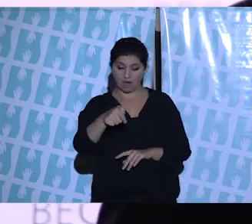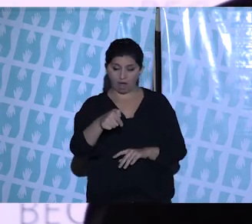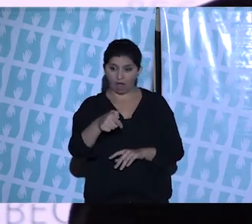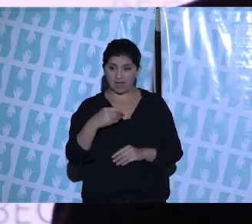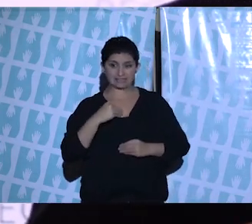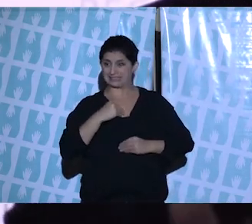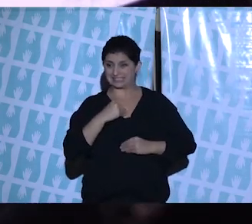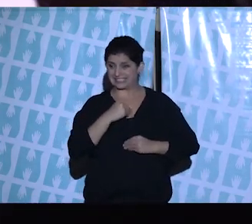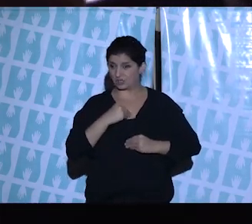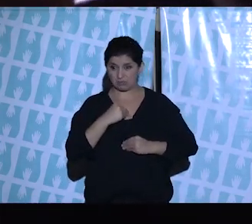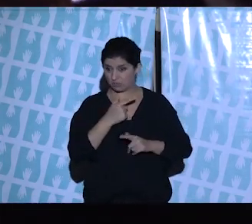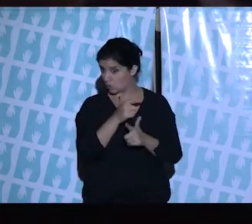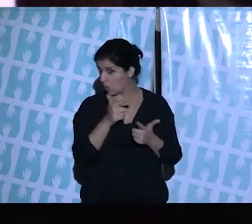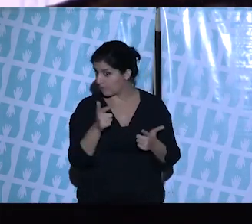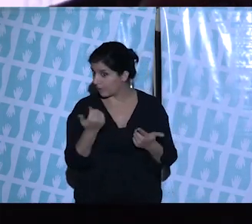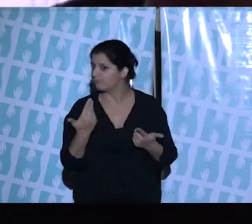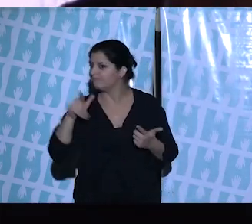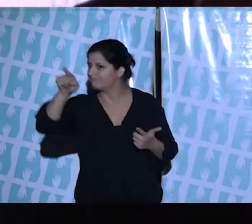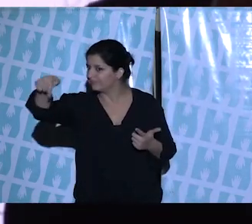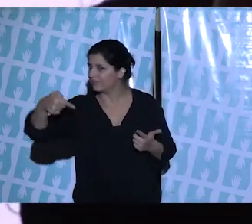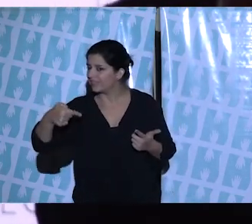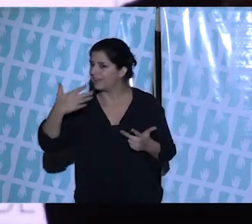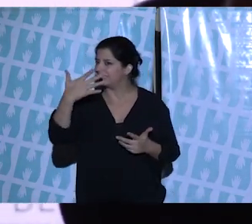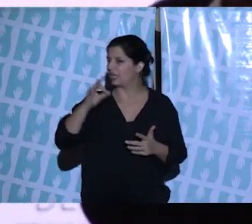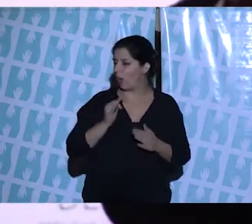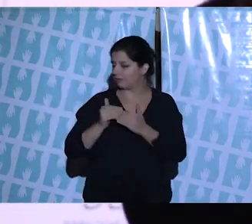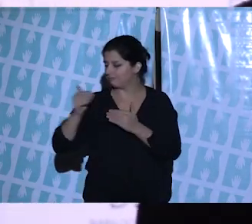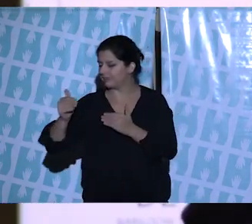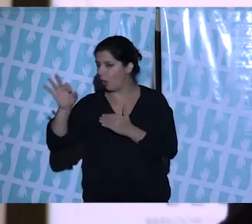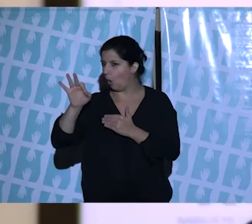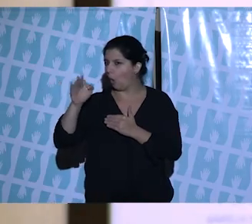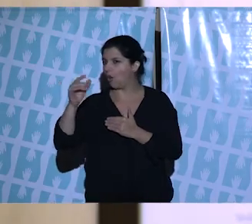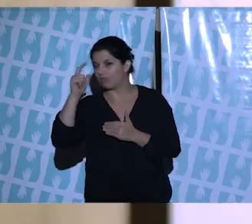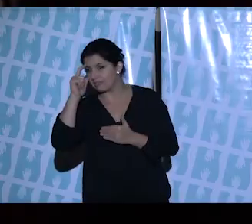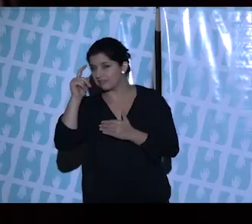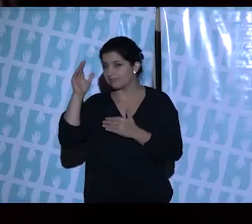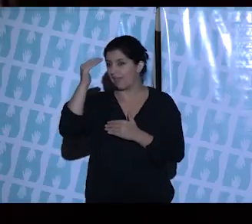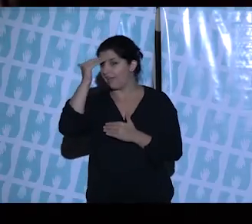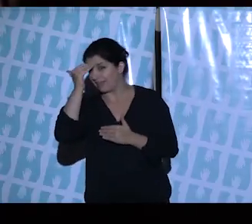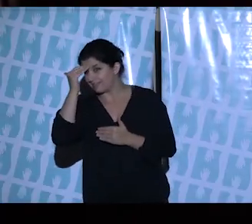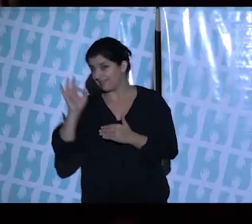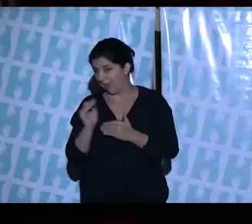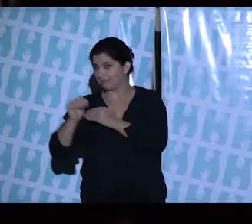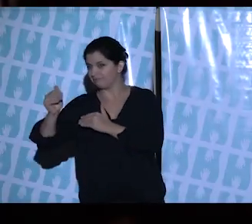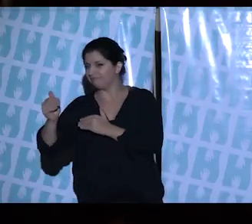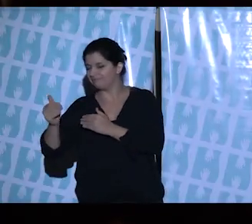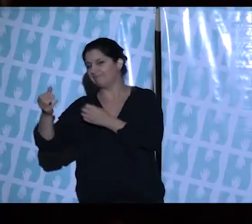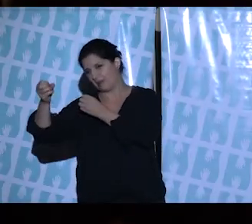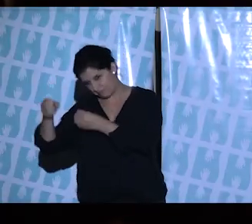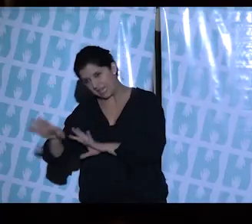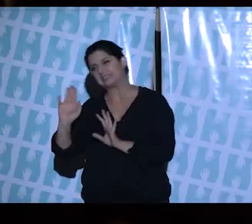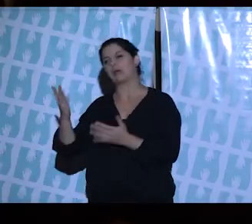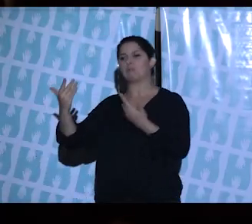Parkinson va a tenerlos en 5, 10 o 15 años. Y hay estudios